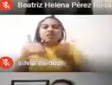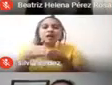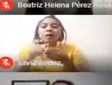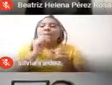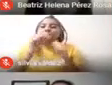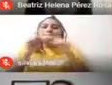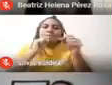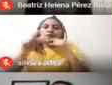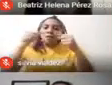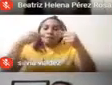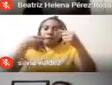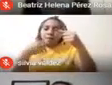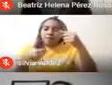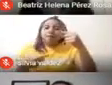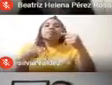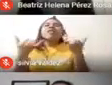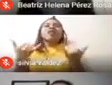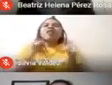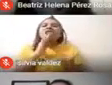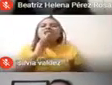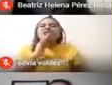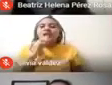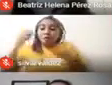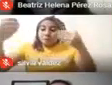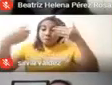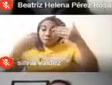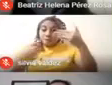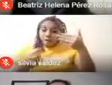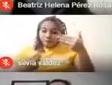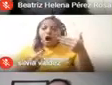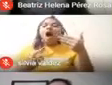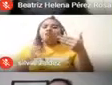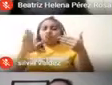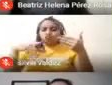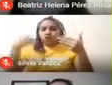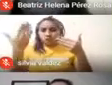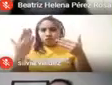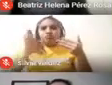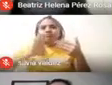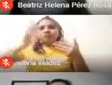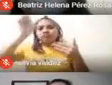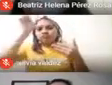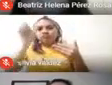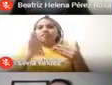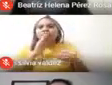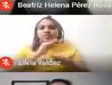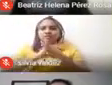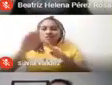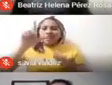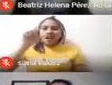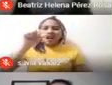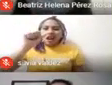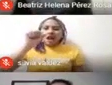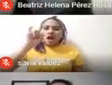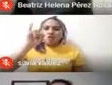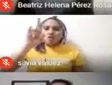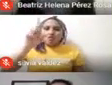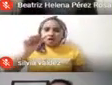de preguntas. Entonces, en esta ocasión vamos a hacer ronda de preguntas y después le damos la palabra a nuestra invitada Laura para